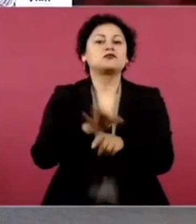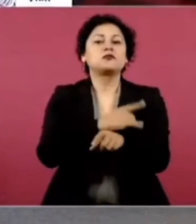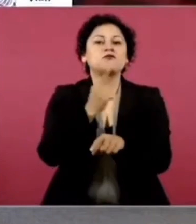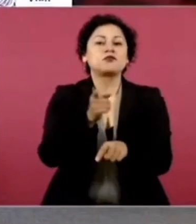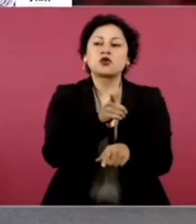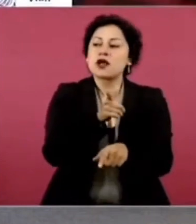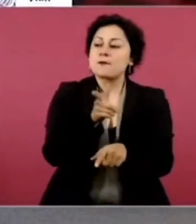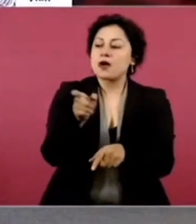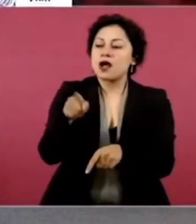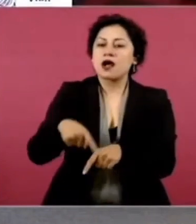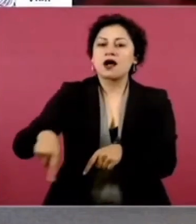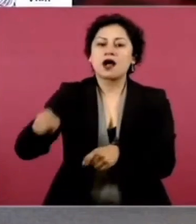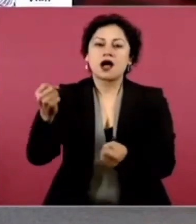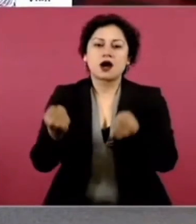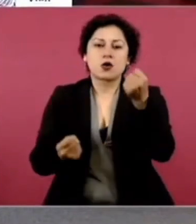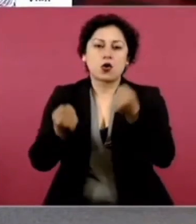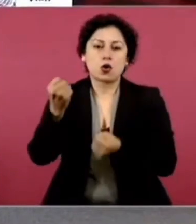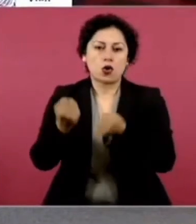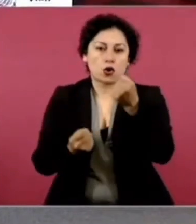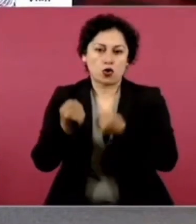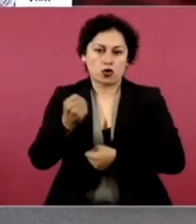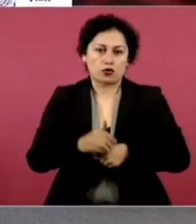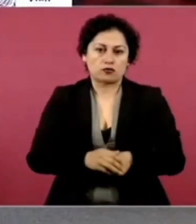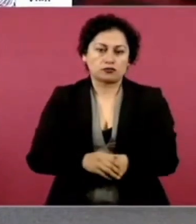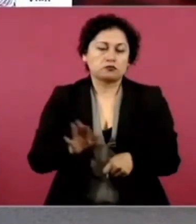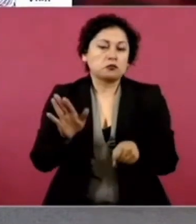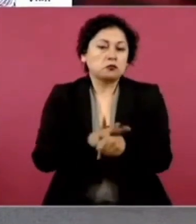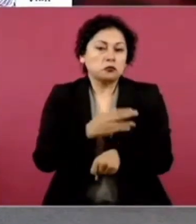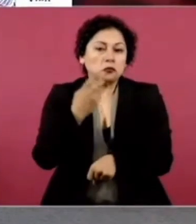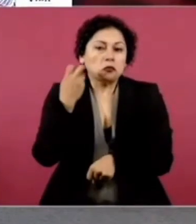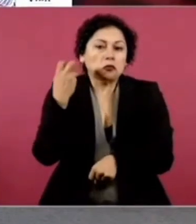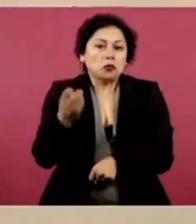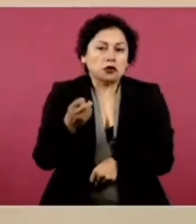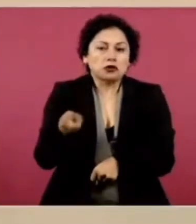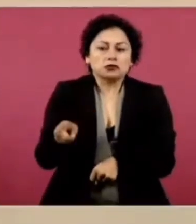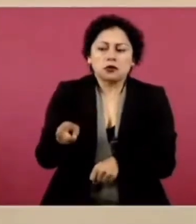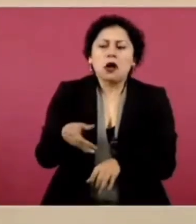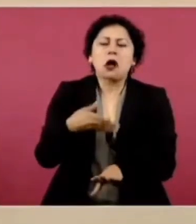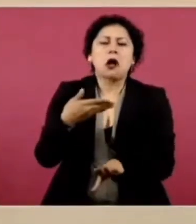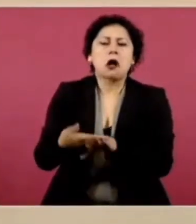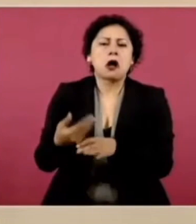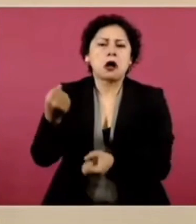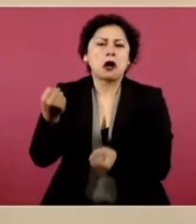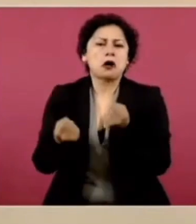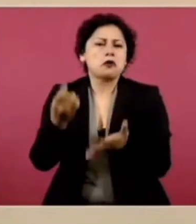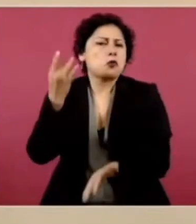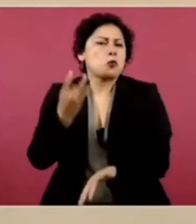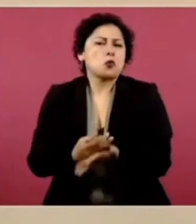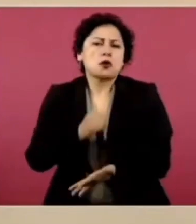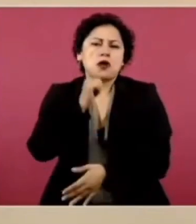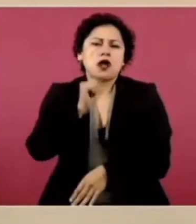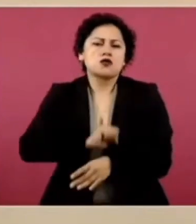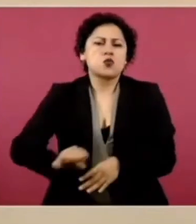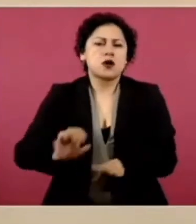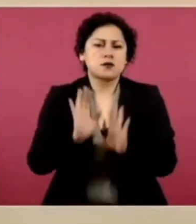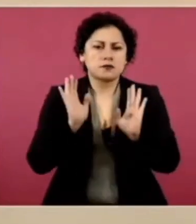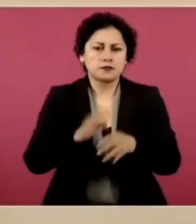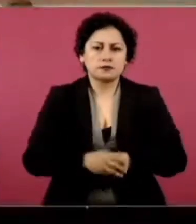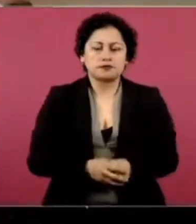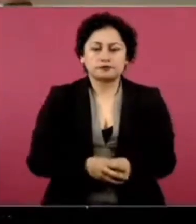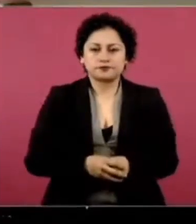en la patrulla, por lo que solamente se acreditaron los daños ocasionados al vehículo.